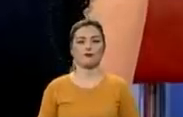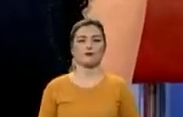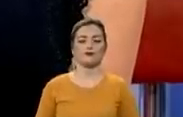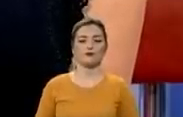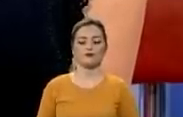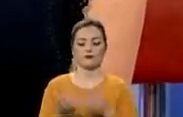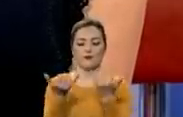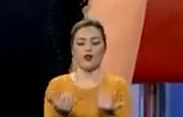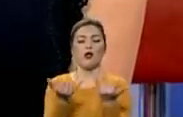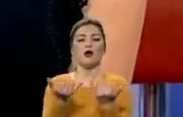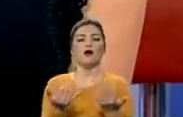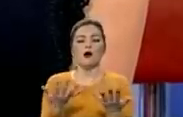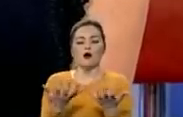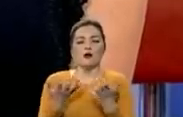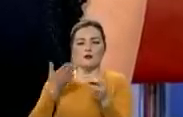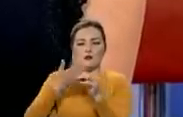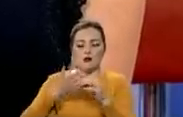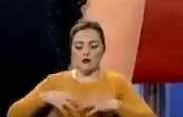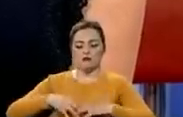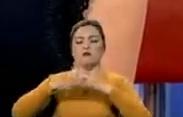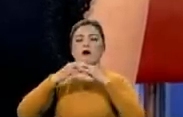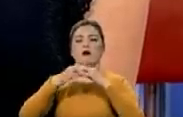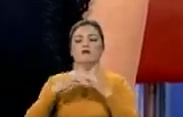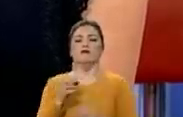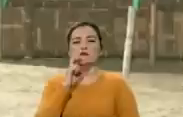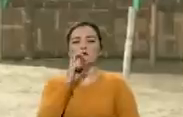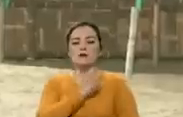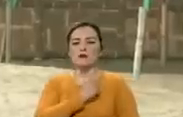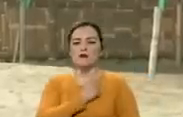coronavirus. Ahora el sector busca levantarse y la apuesta al turismo local.